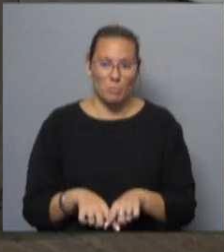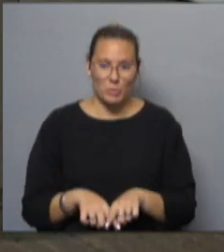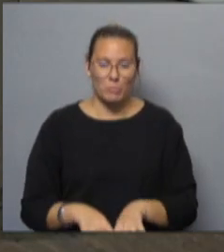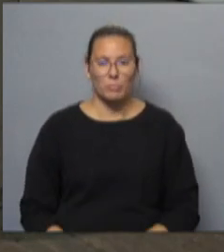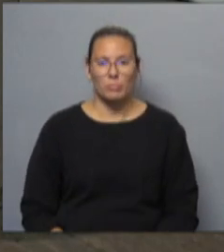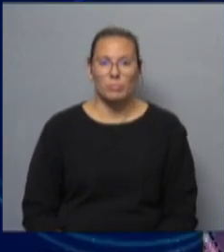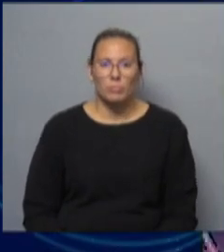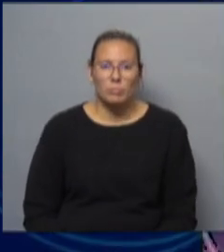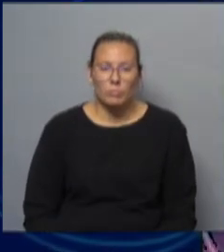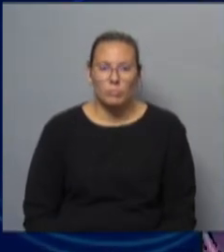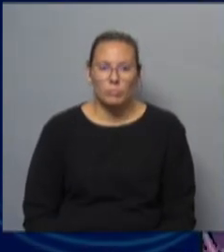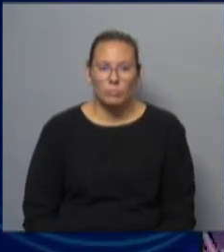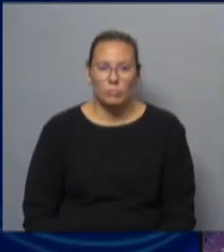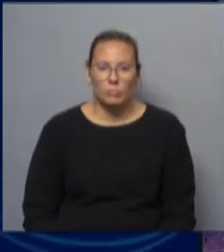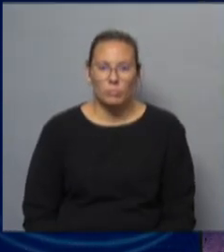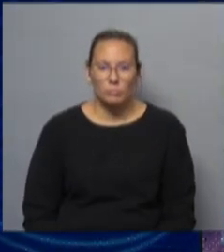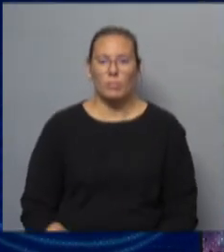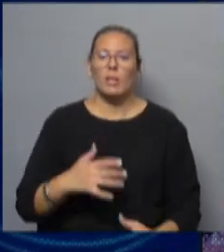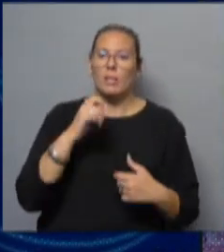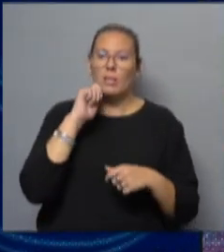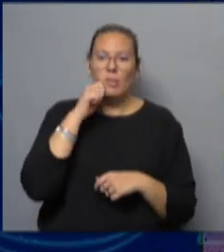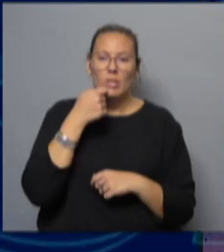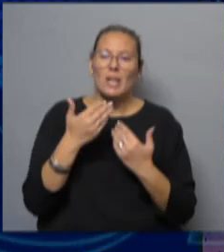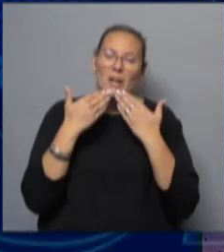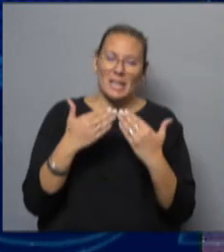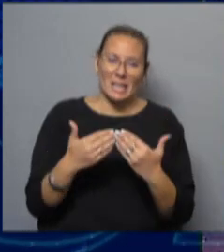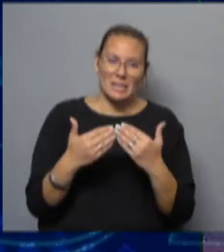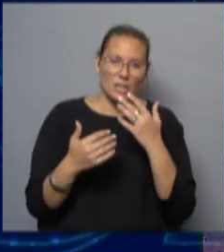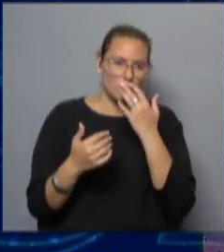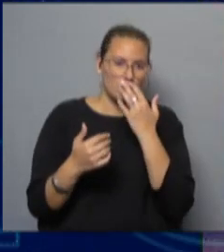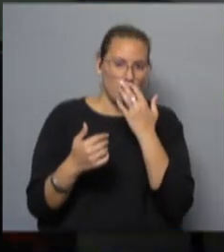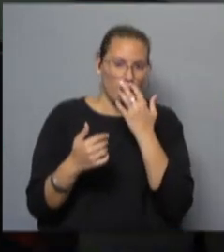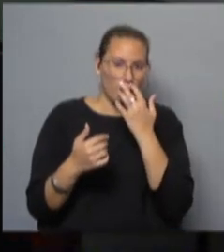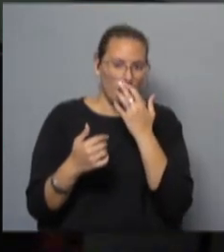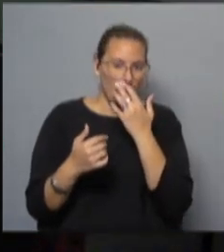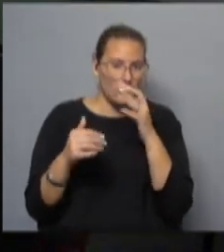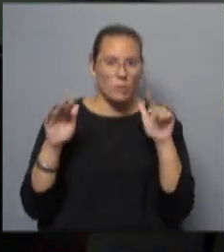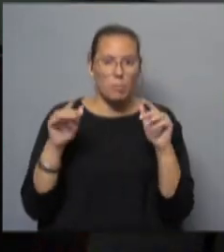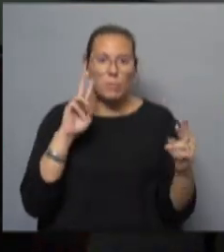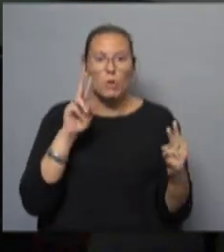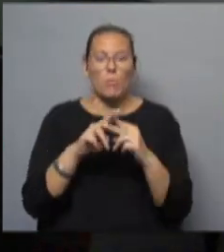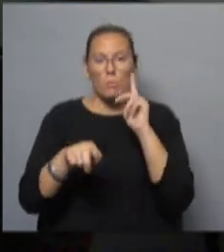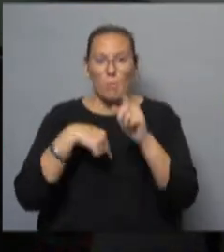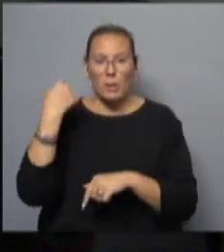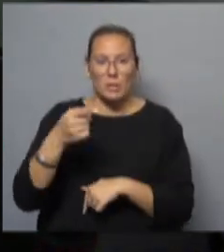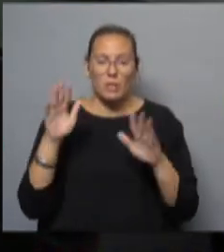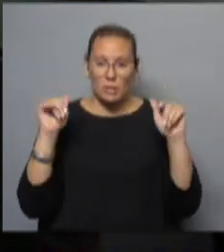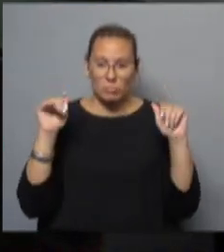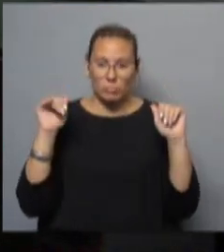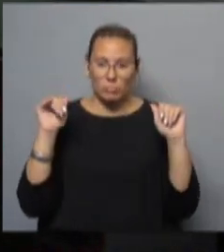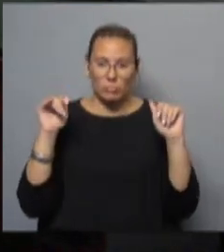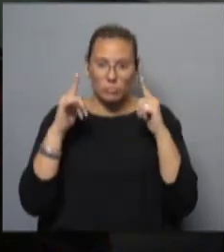piso divino muchísimas gracias ya nos despedimos hasta mañana nos despedimos